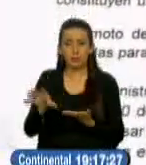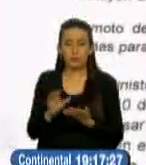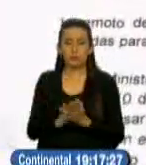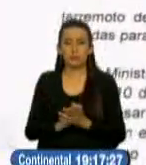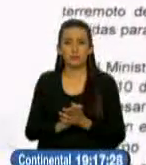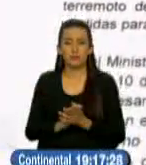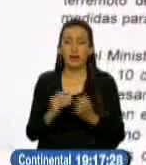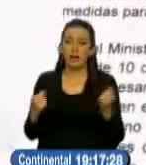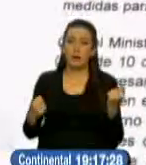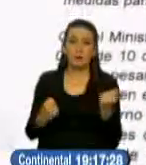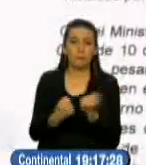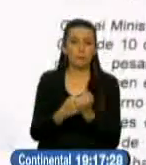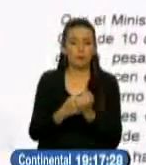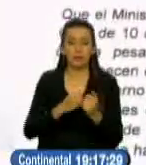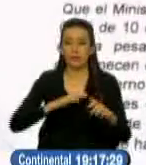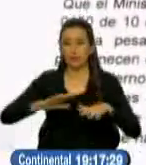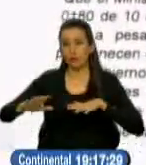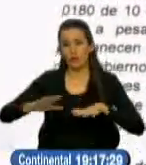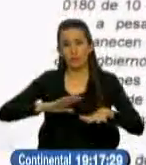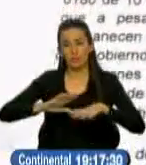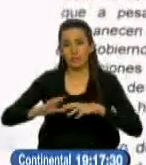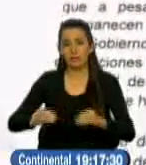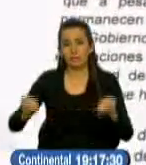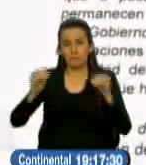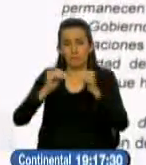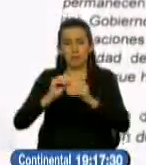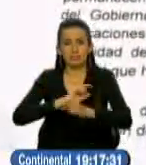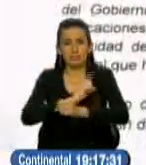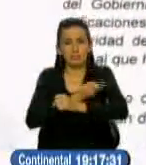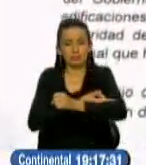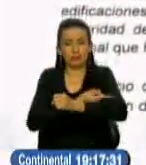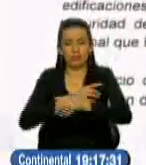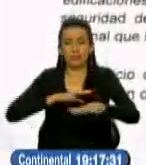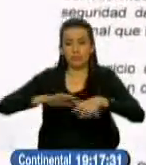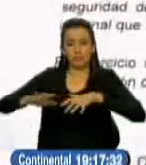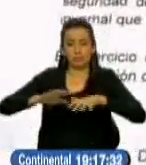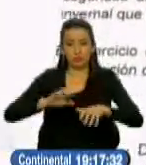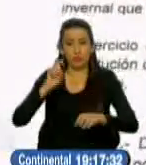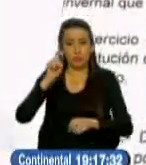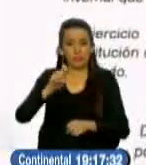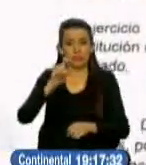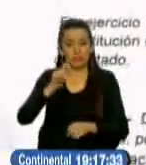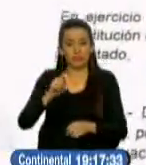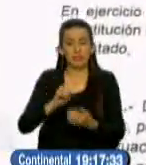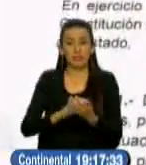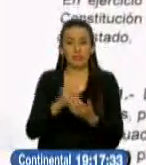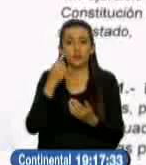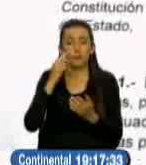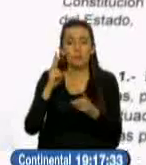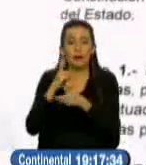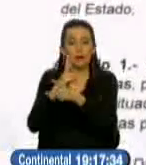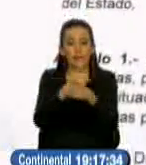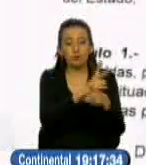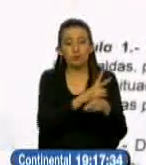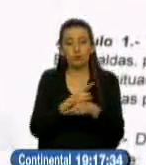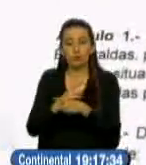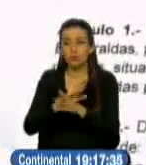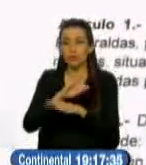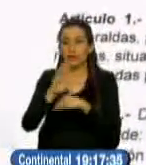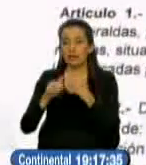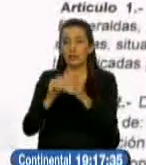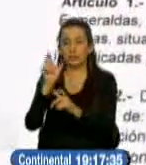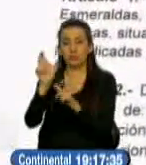afectadas, deben coordinar esfuerzos para ejecutar las acciones necesarias para mitigar y prevenir